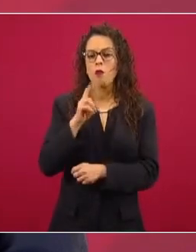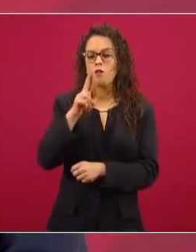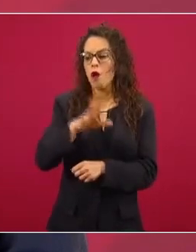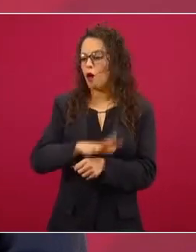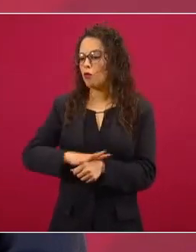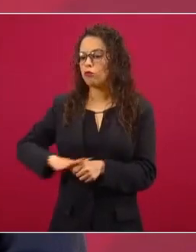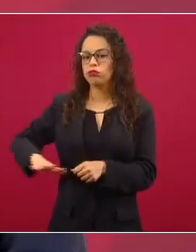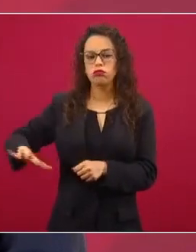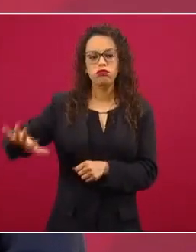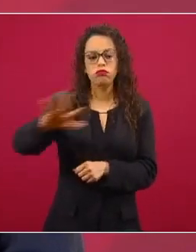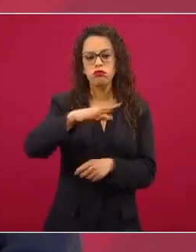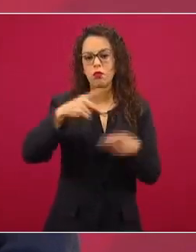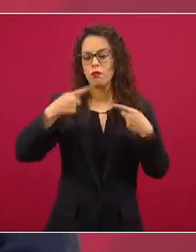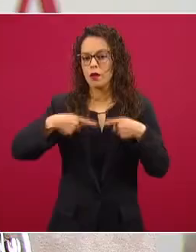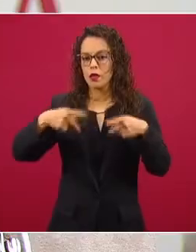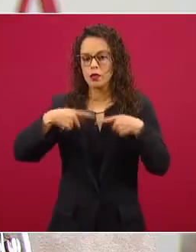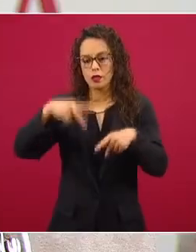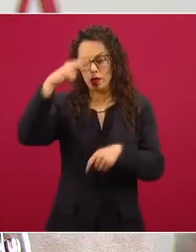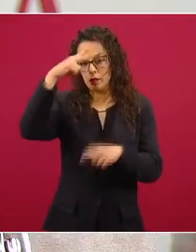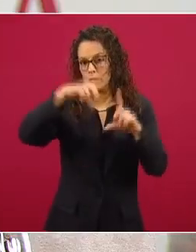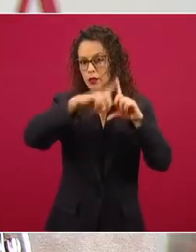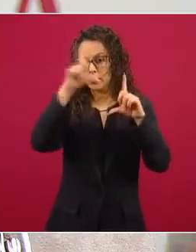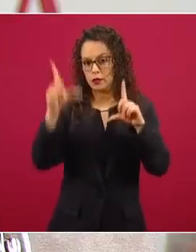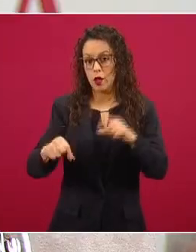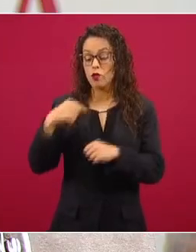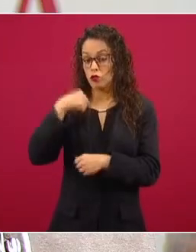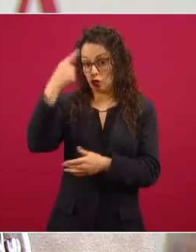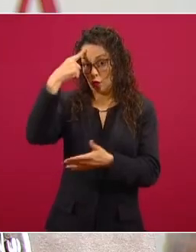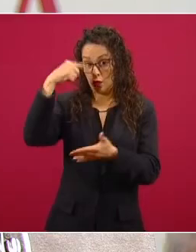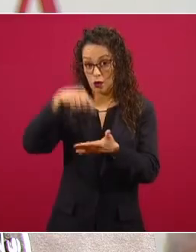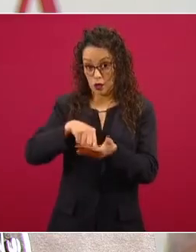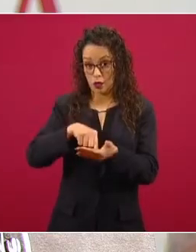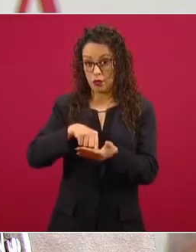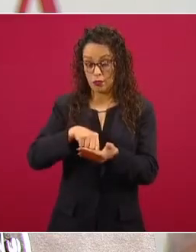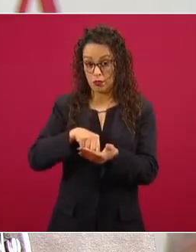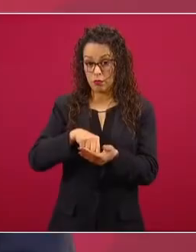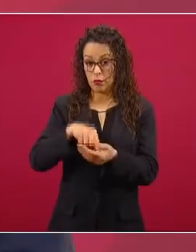he dicho y lo creo, de que el soldado es pueblo uniformado.